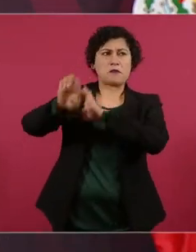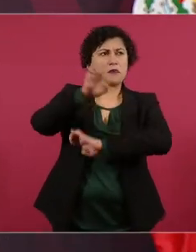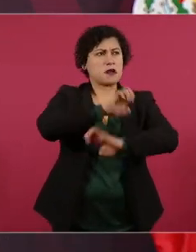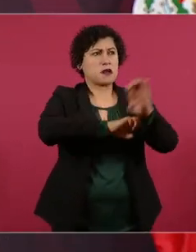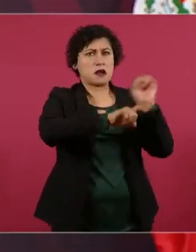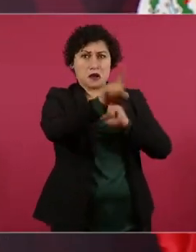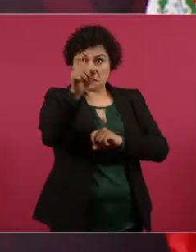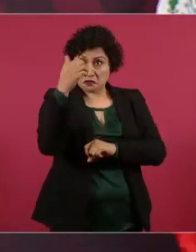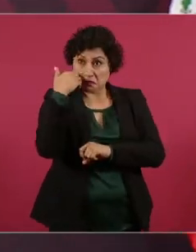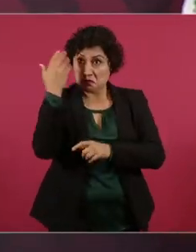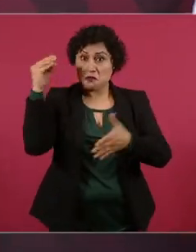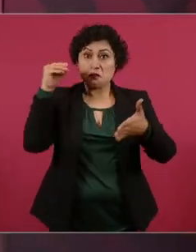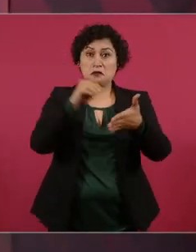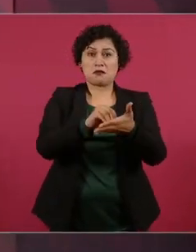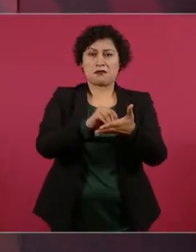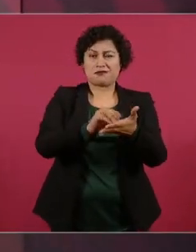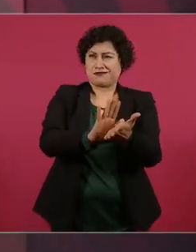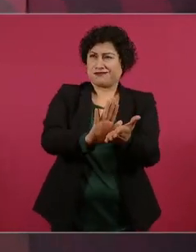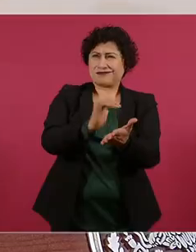No,